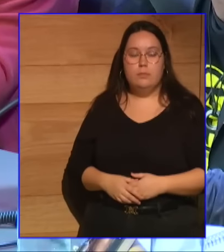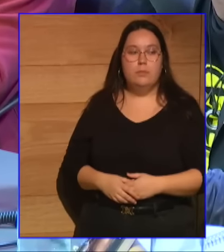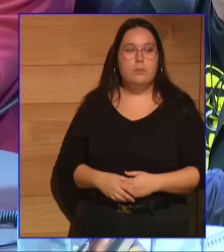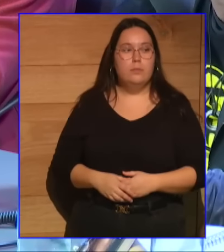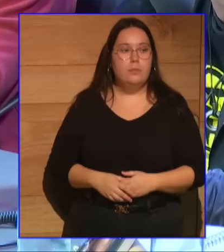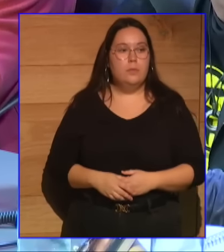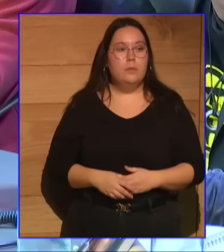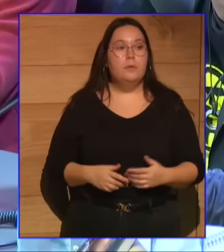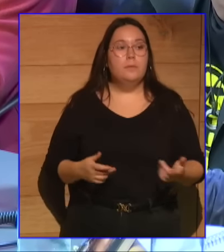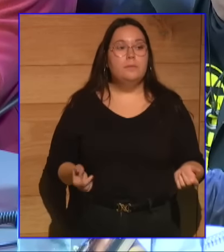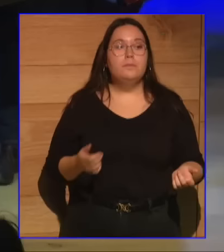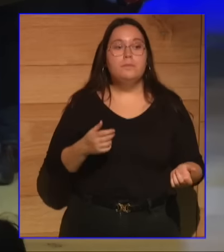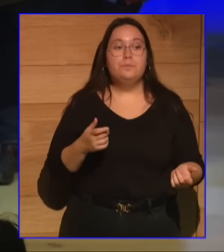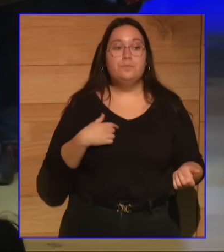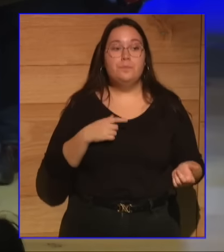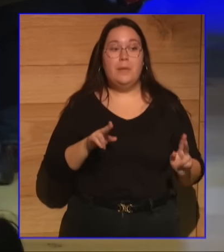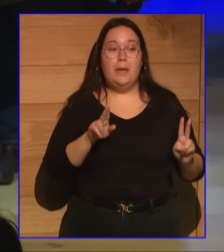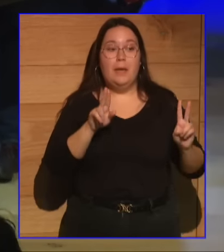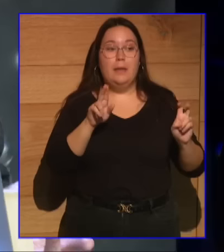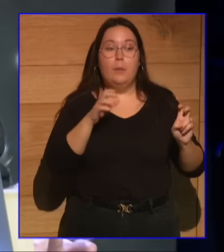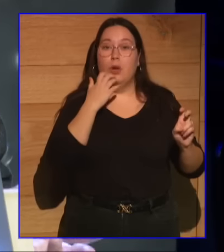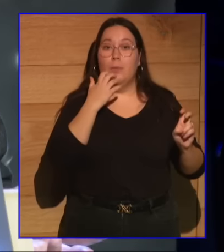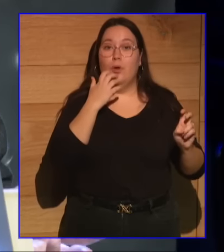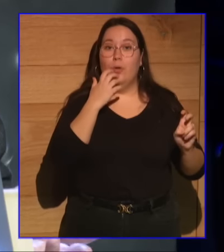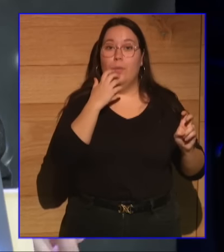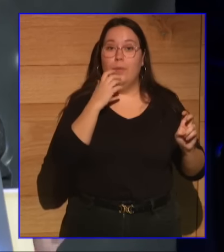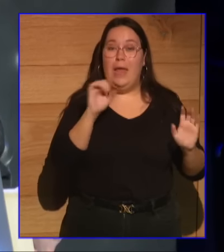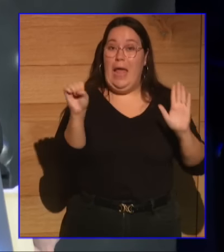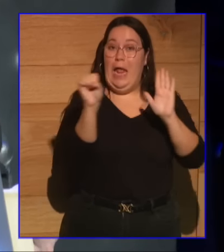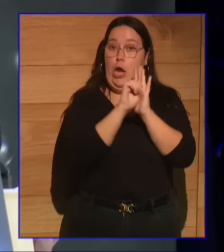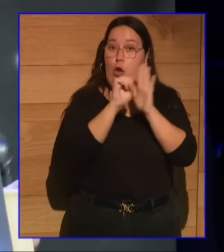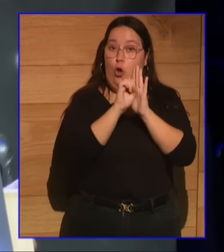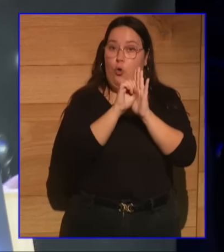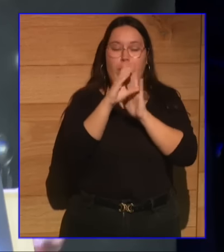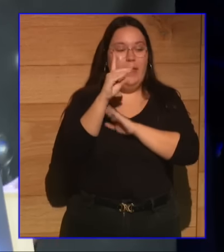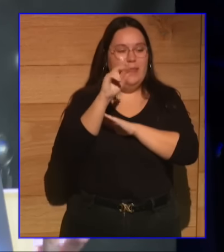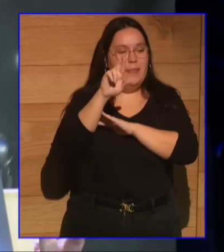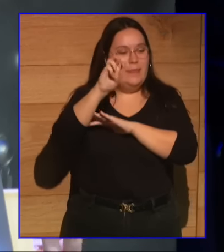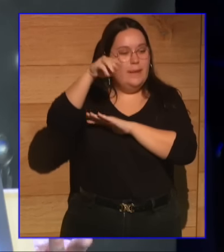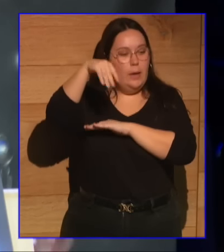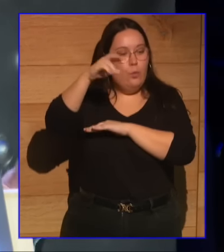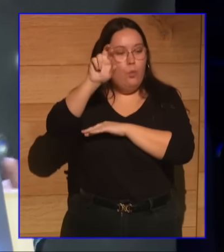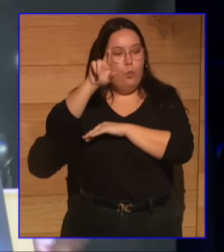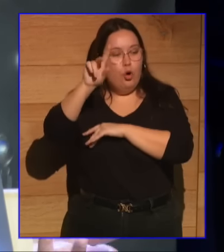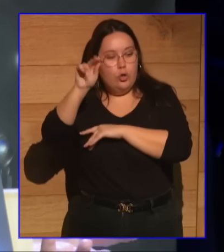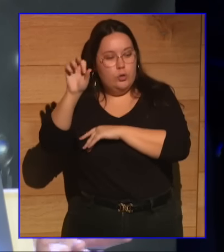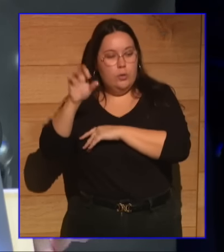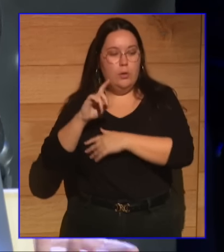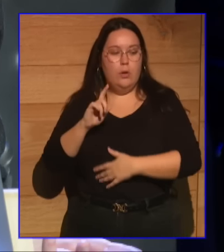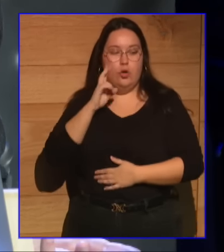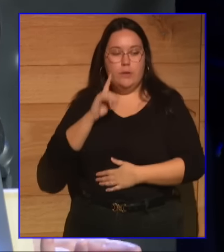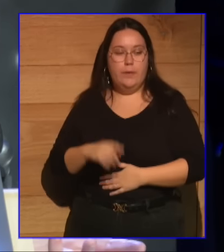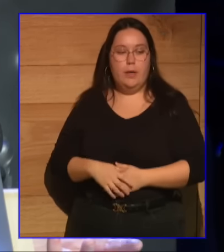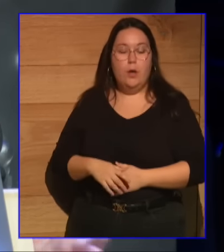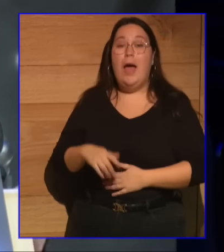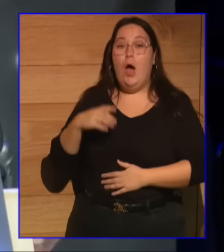cuidado con el que él decide abordar el tema, por ejemplo, no aparece el logo de DreamWorks al principio. Considera que no puede empezar esa película con un niño